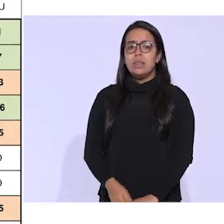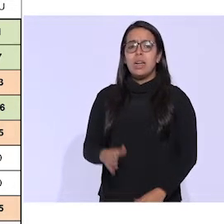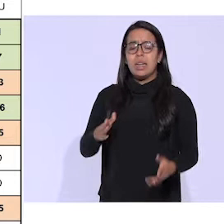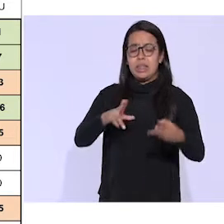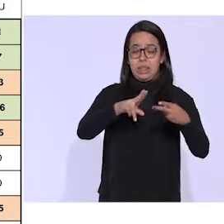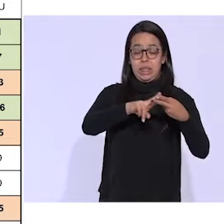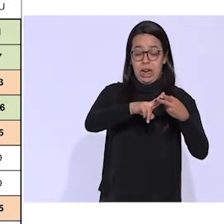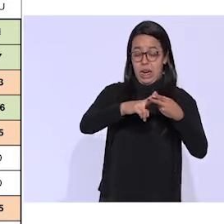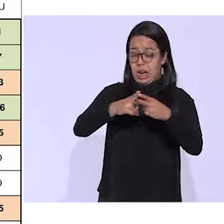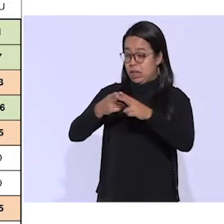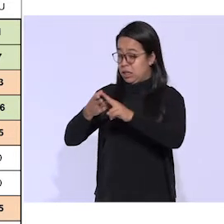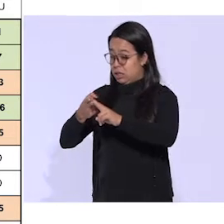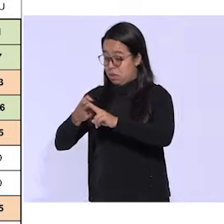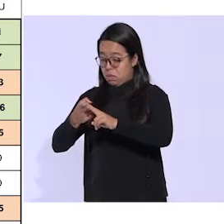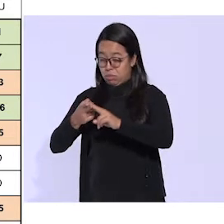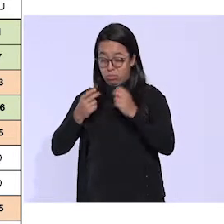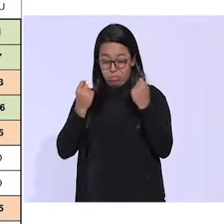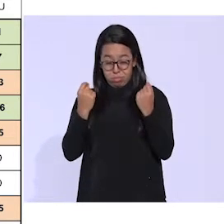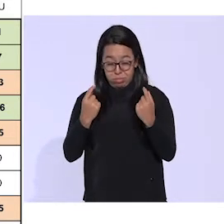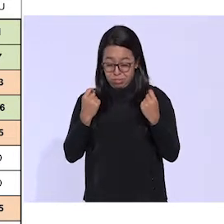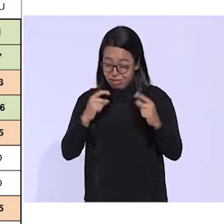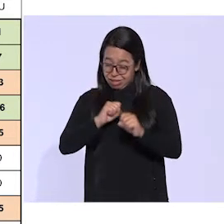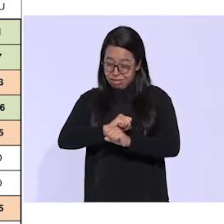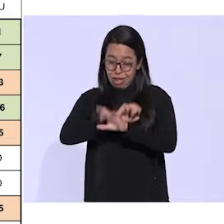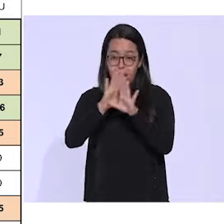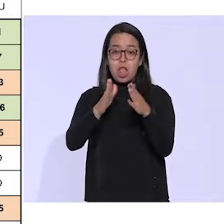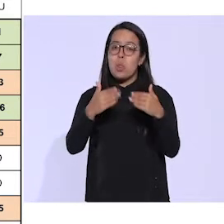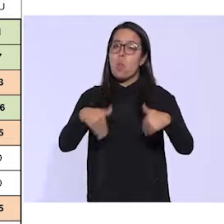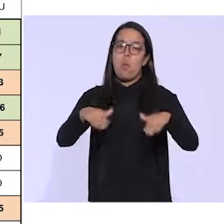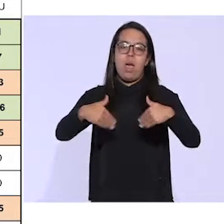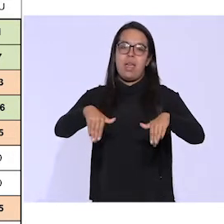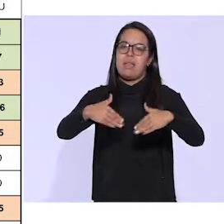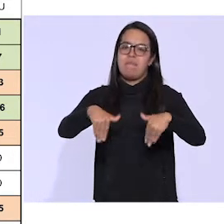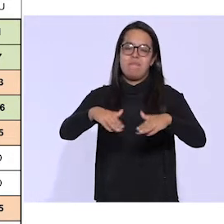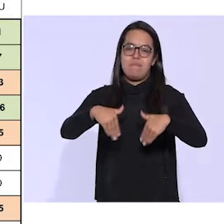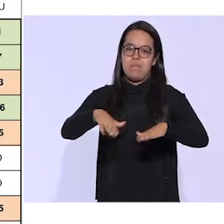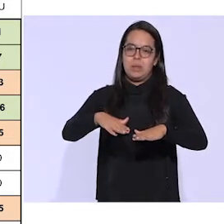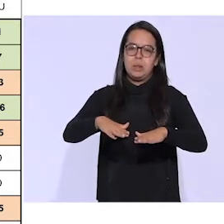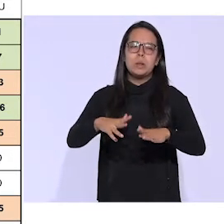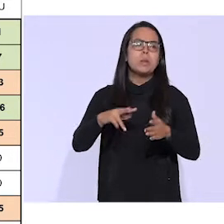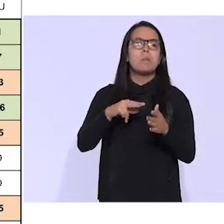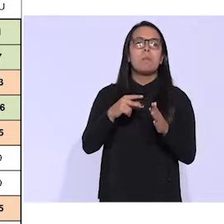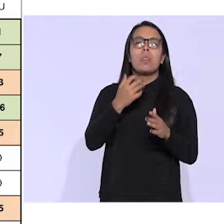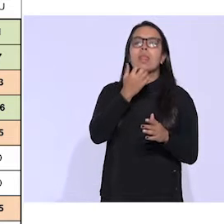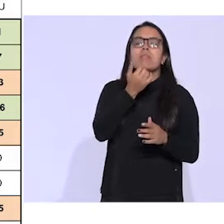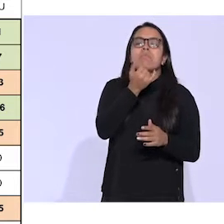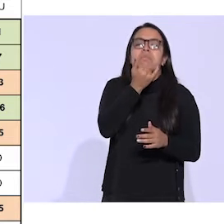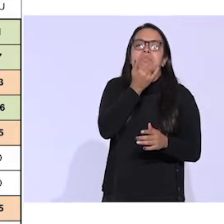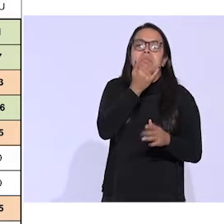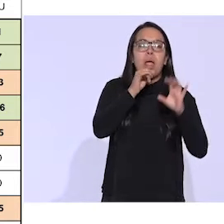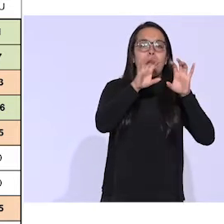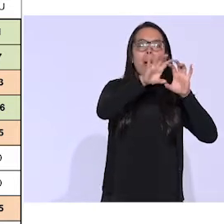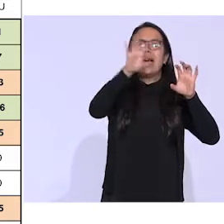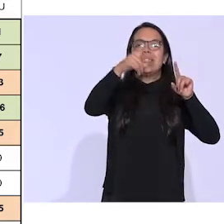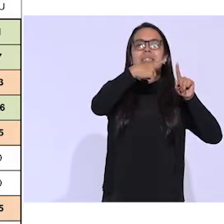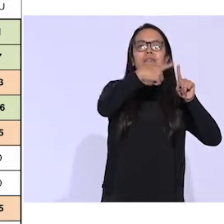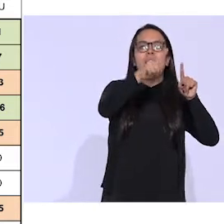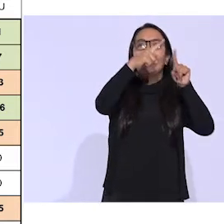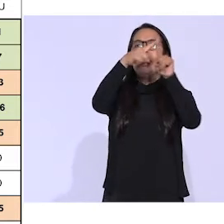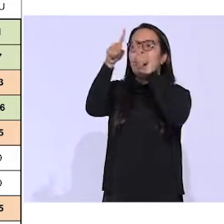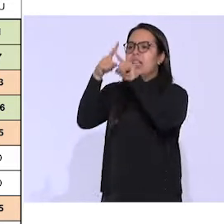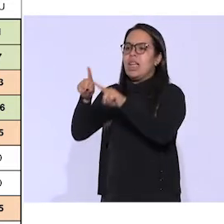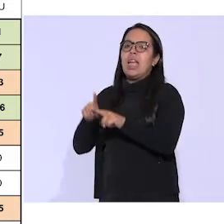relación clara, ¿vale? ¿Qué quiere decir que no hay una relación clara? Y es que los países son muy heterogéneos, cada uno tiene sus propias políticas